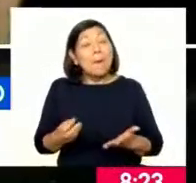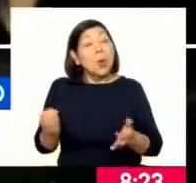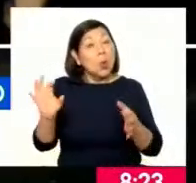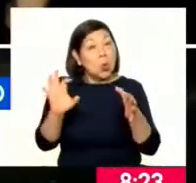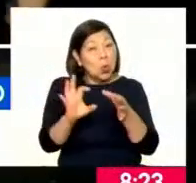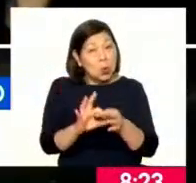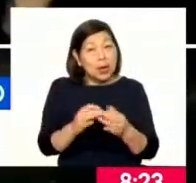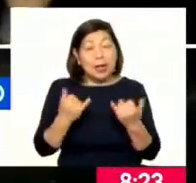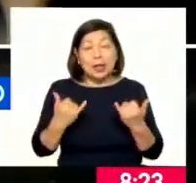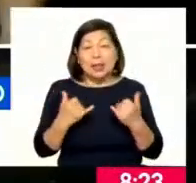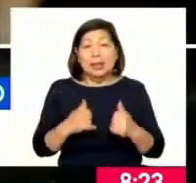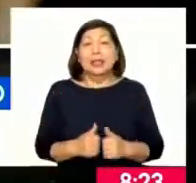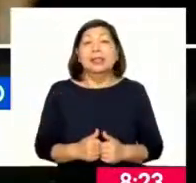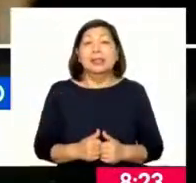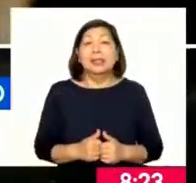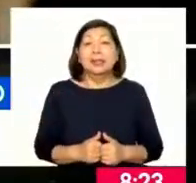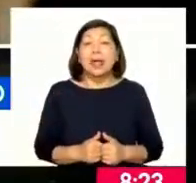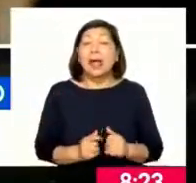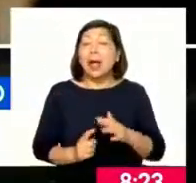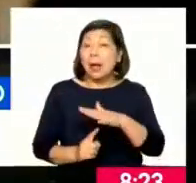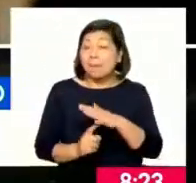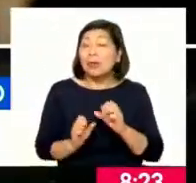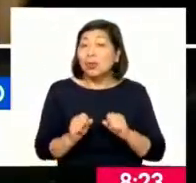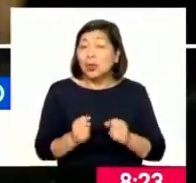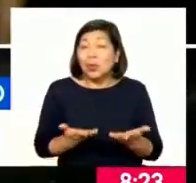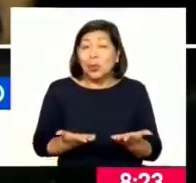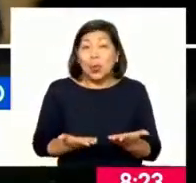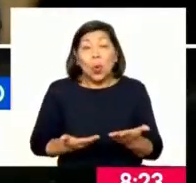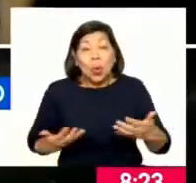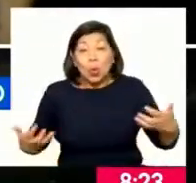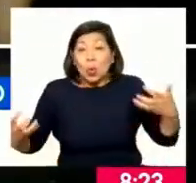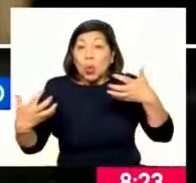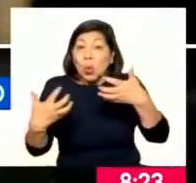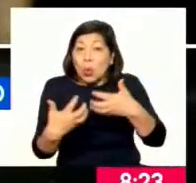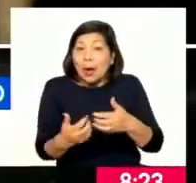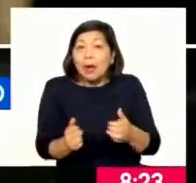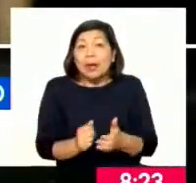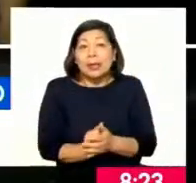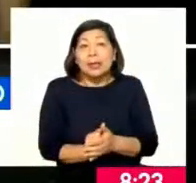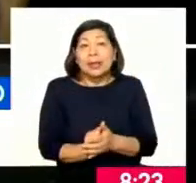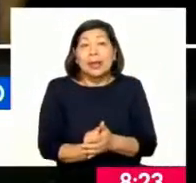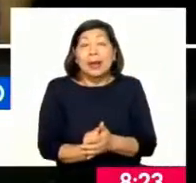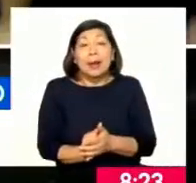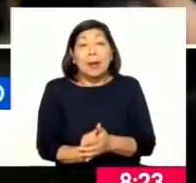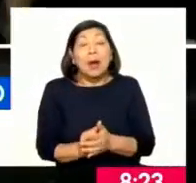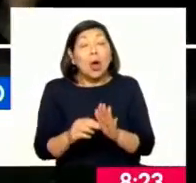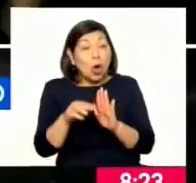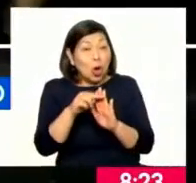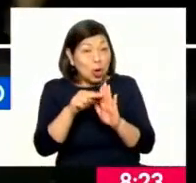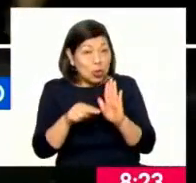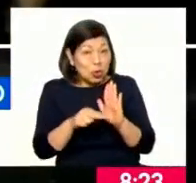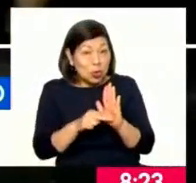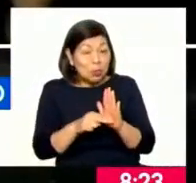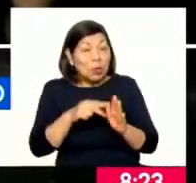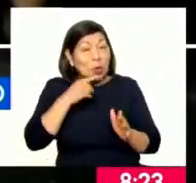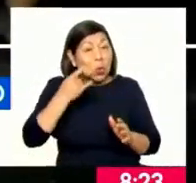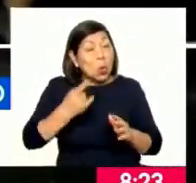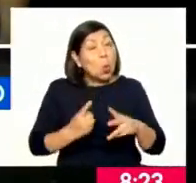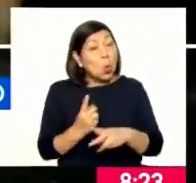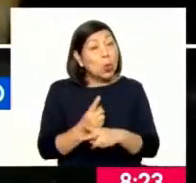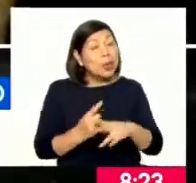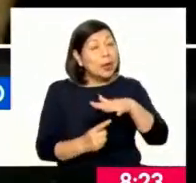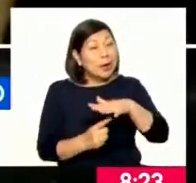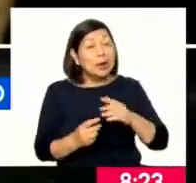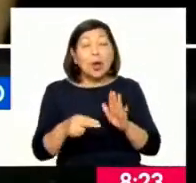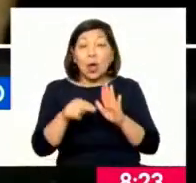la ocurrencia de este desastre ambiental en que se tenga que haber una articulación entre el marco normativo que regula la emergencia ambiental